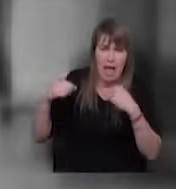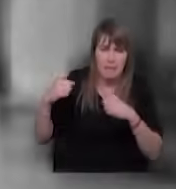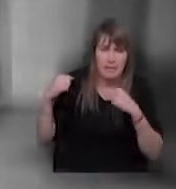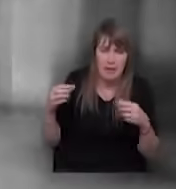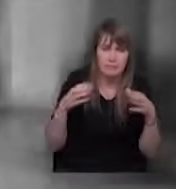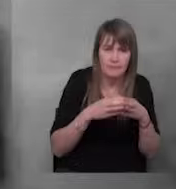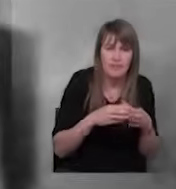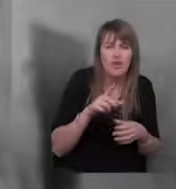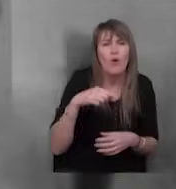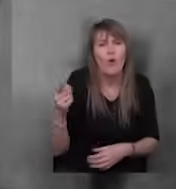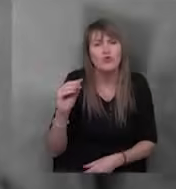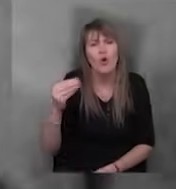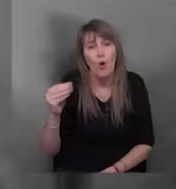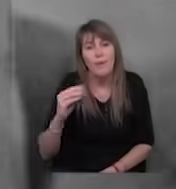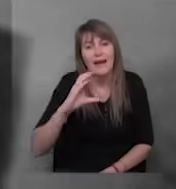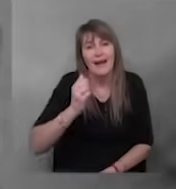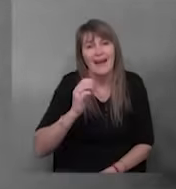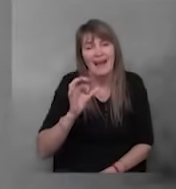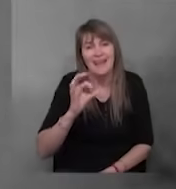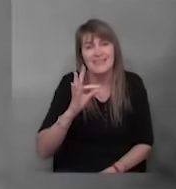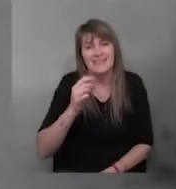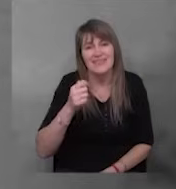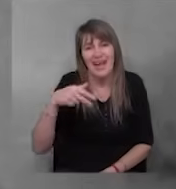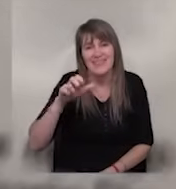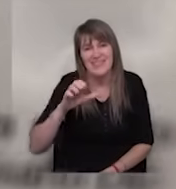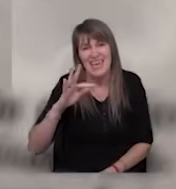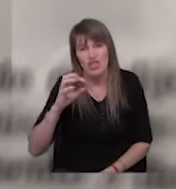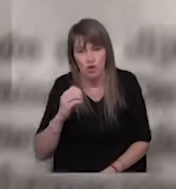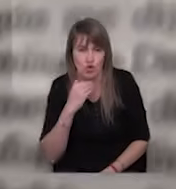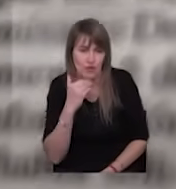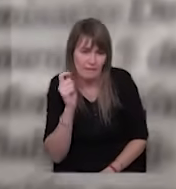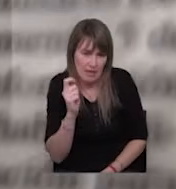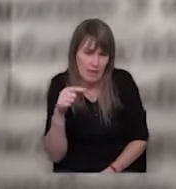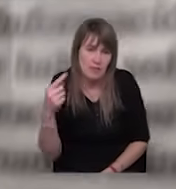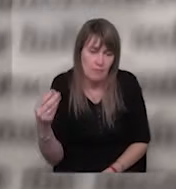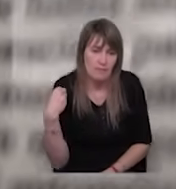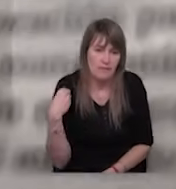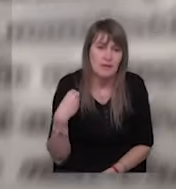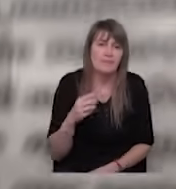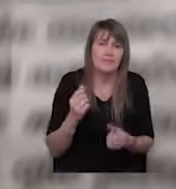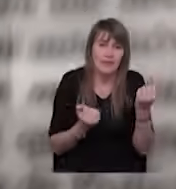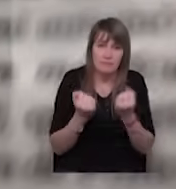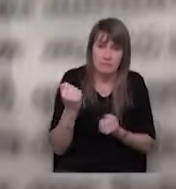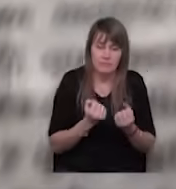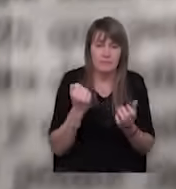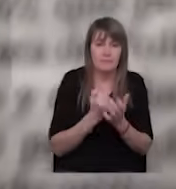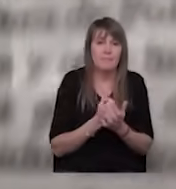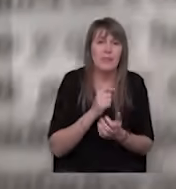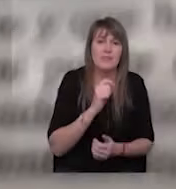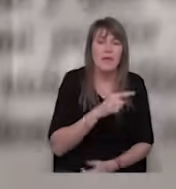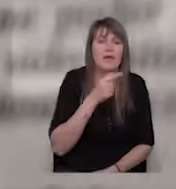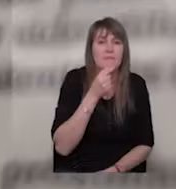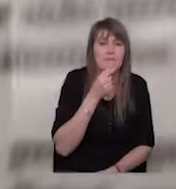luego me enteré era Héctor Castañeto. Esas cuatro personas estaban en un automóvil marca Opel que pertenecía al comisario Pablo Fontana